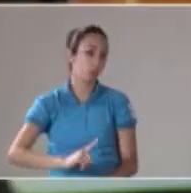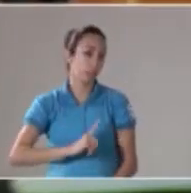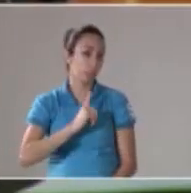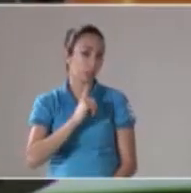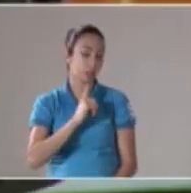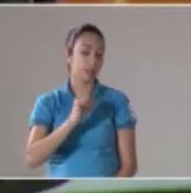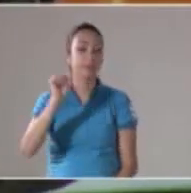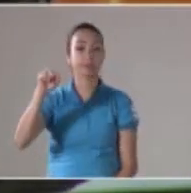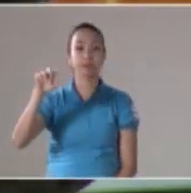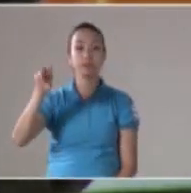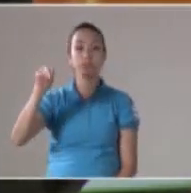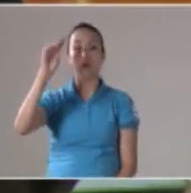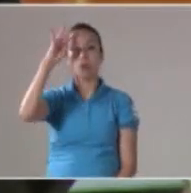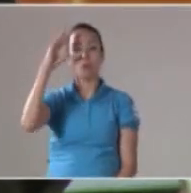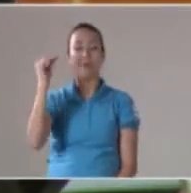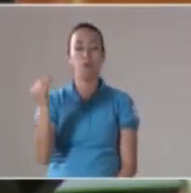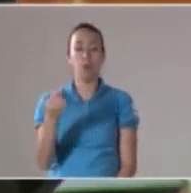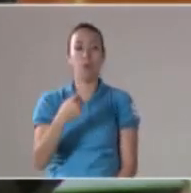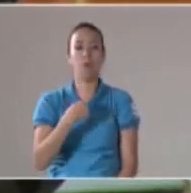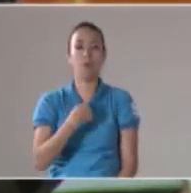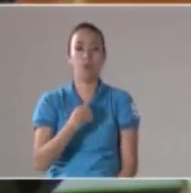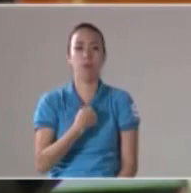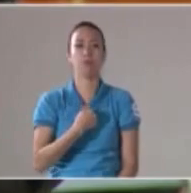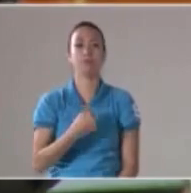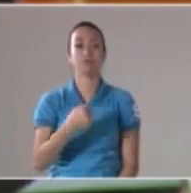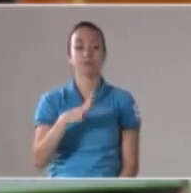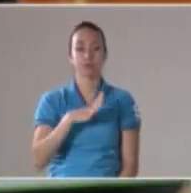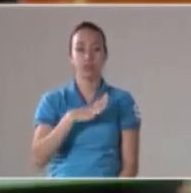sino porque yo tengo que proteger mi nombre.